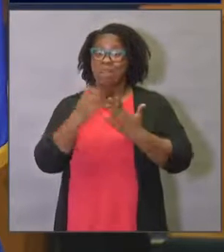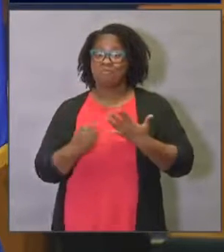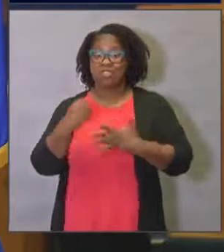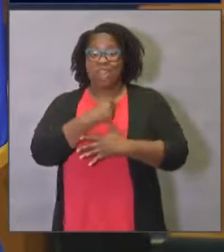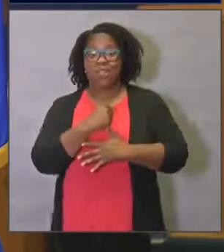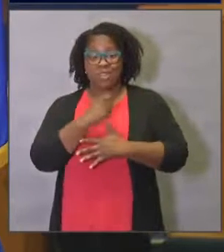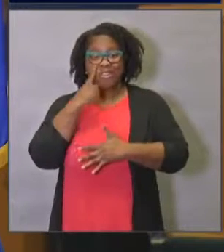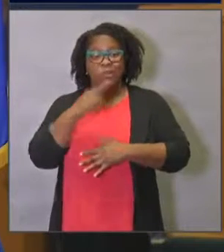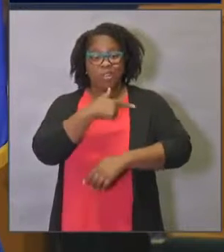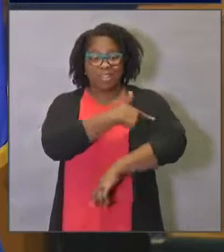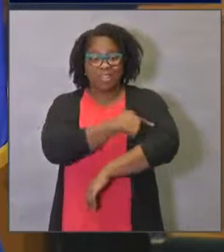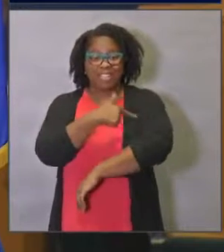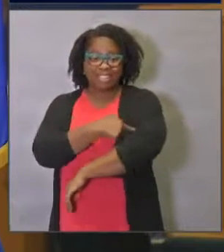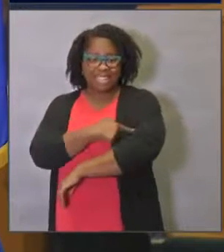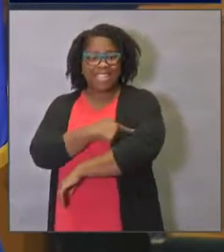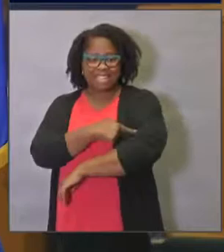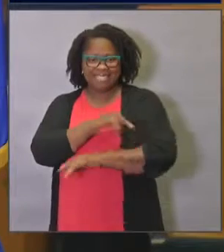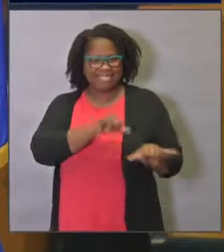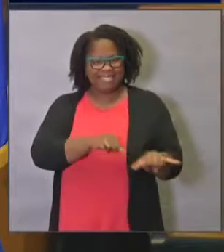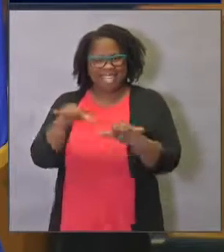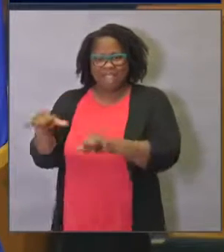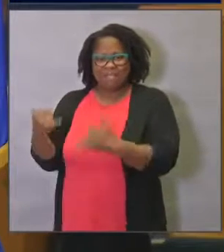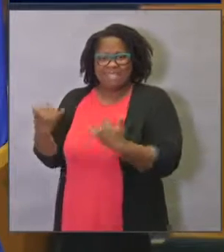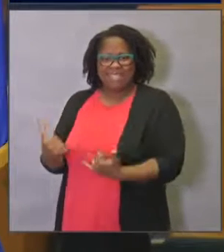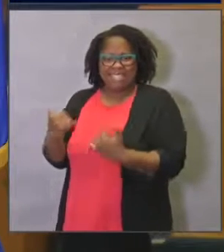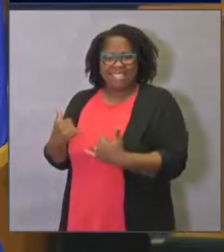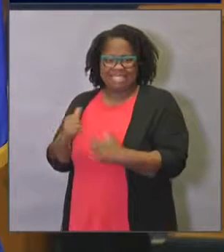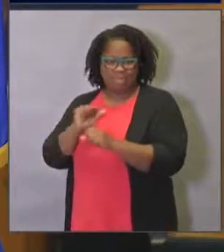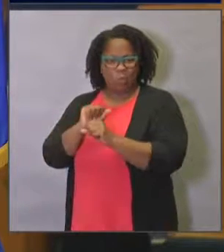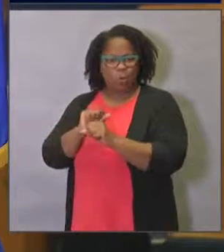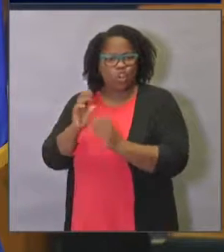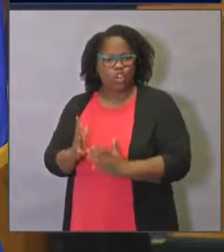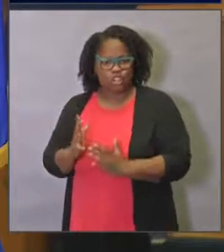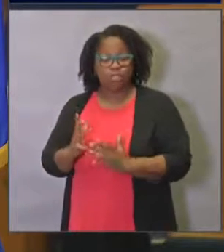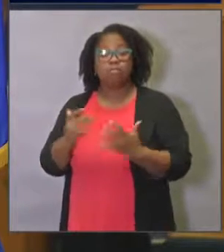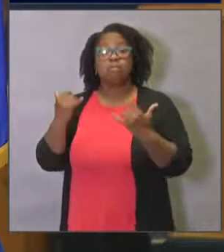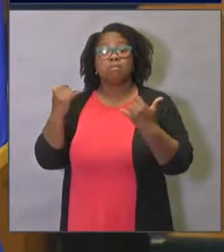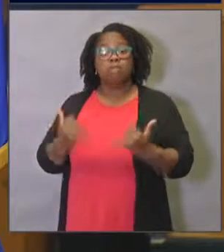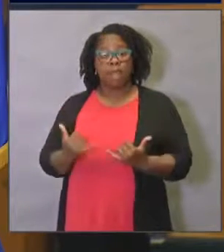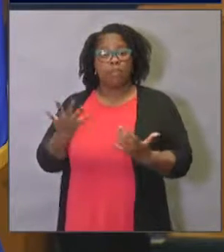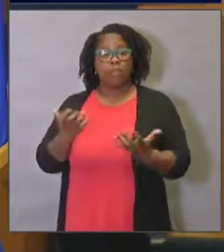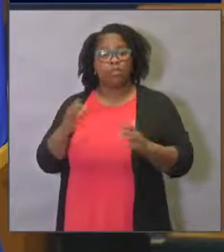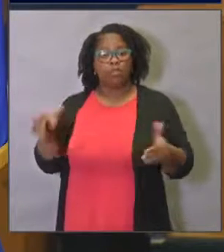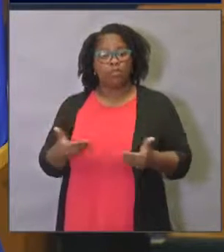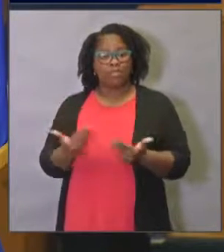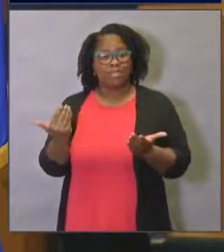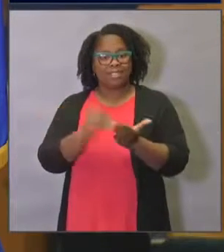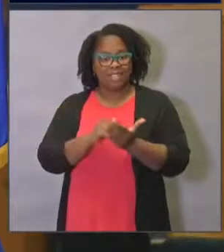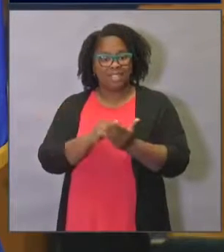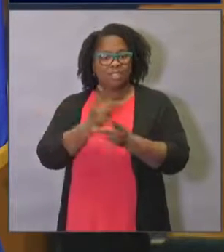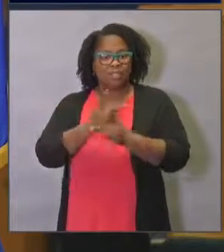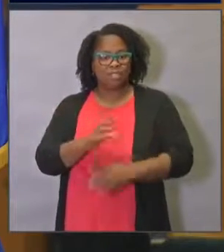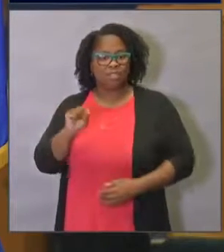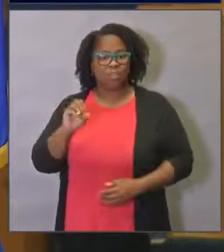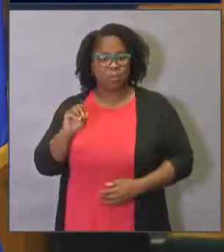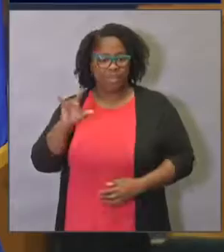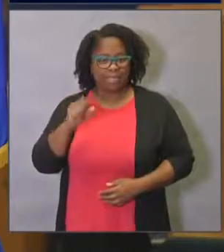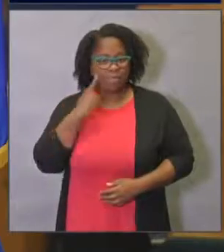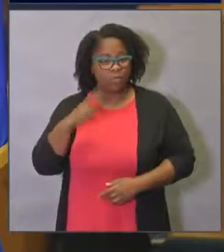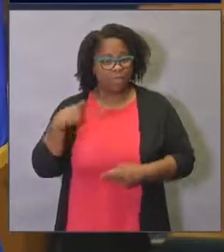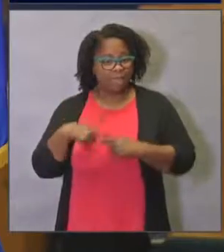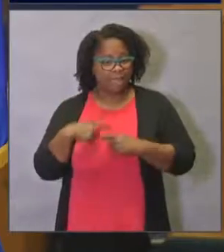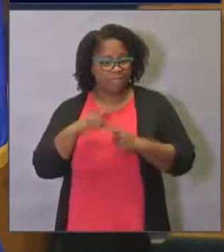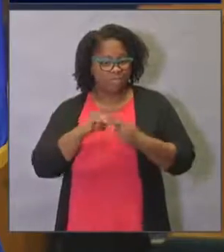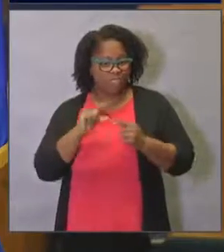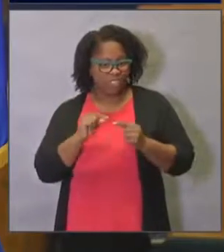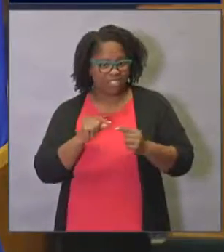vaccine, just as all of our existing healthcare workforce are on the front line. And I'd now like to introduce again Supervisor Solis for Spanish remarks. Thank